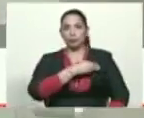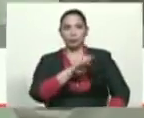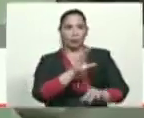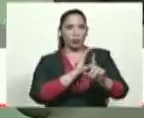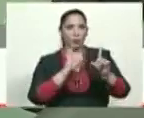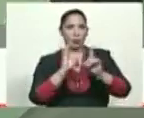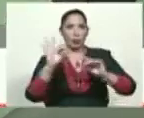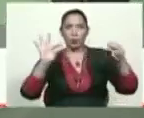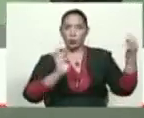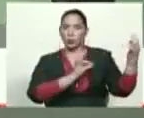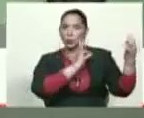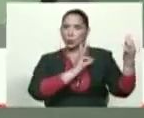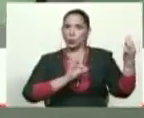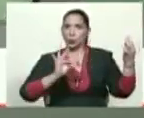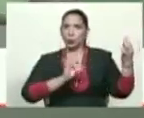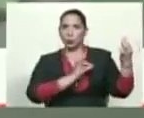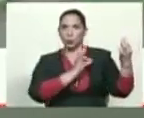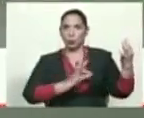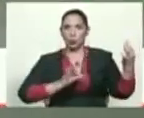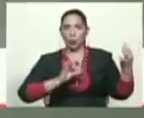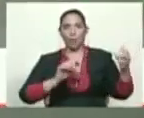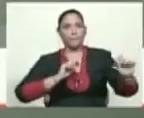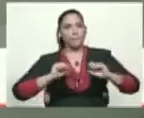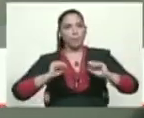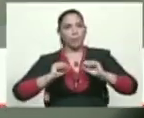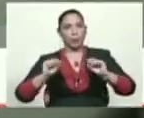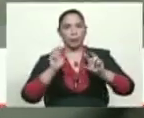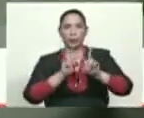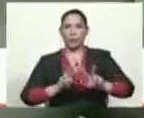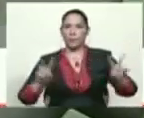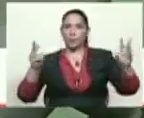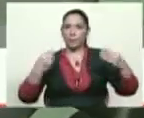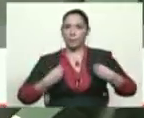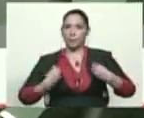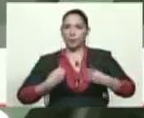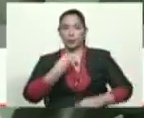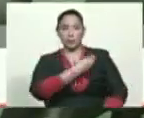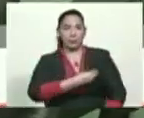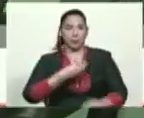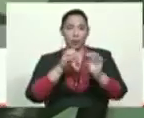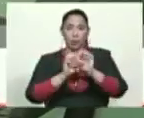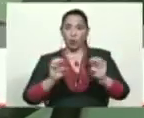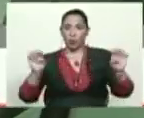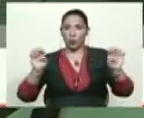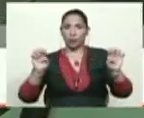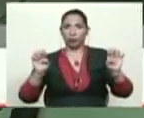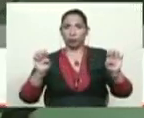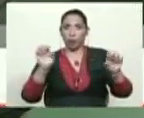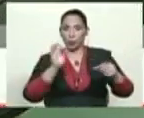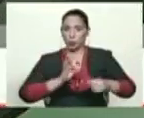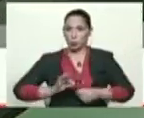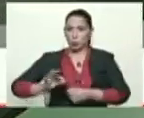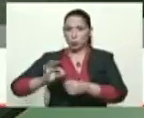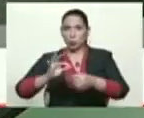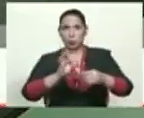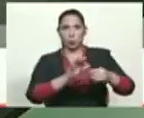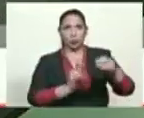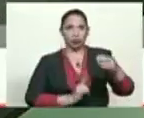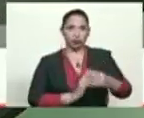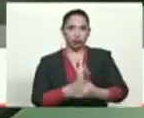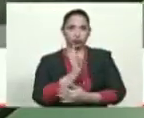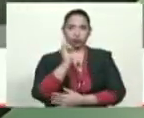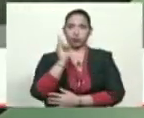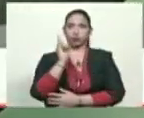orquesta sinfónica el movimiento por la paz y la vida misiones educativas sembradíos de plantas tiene que el